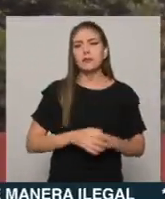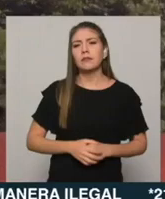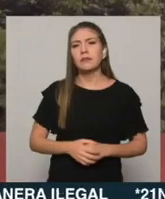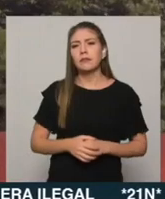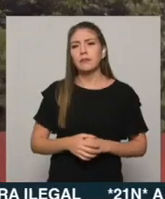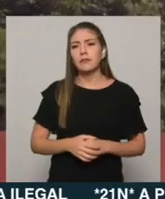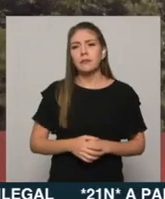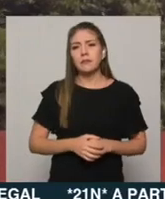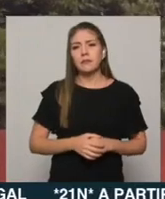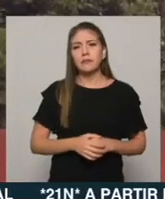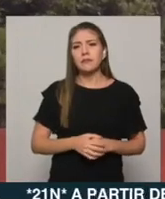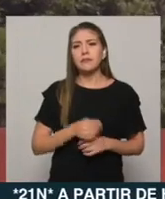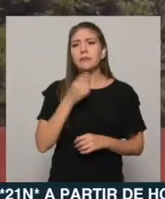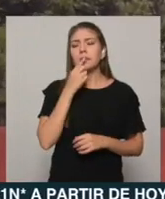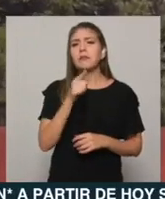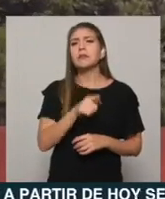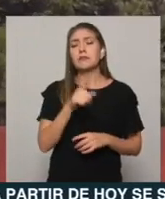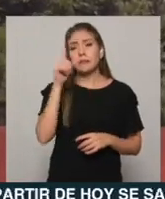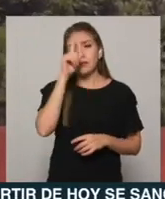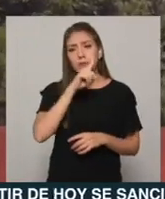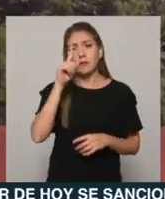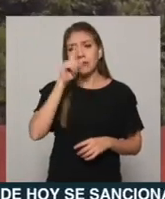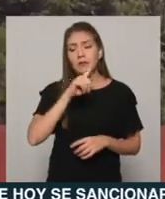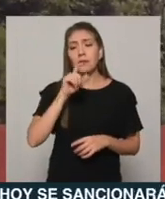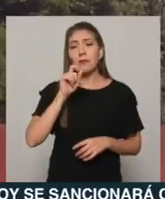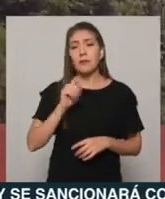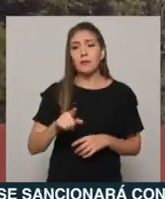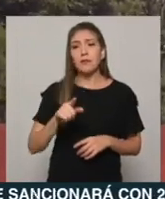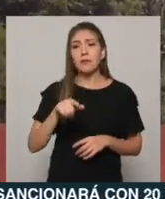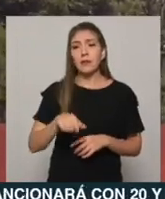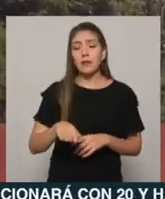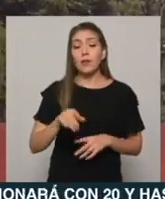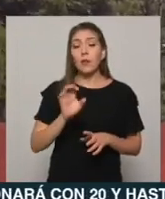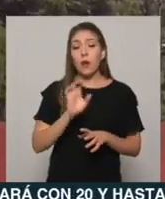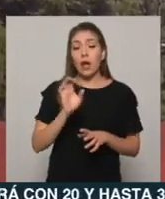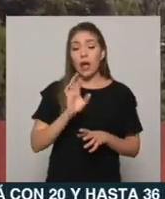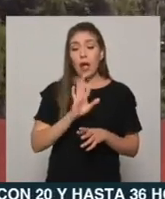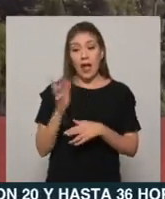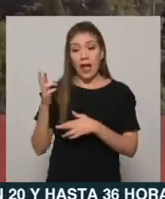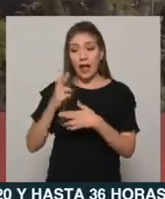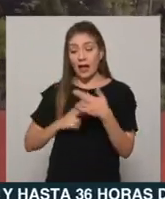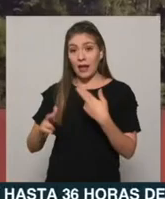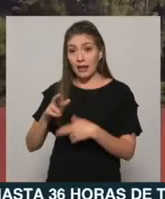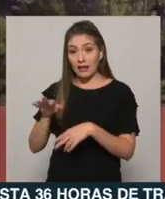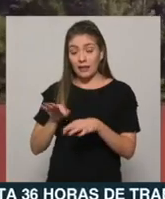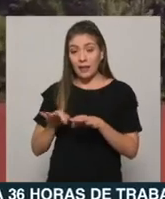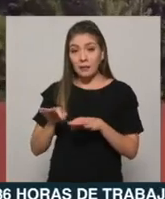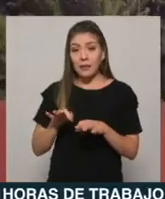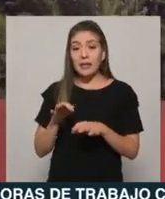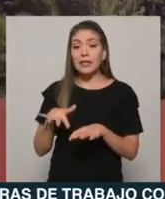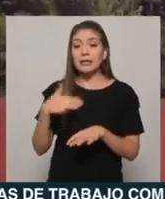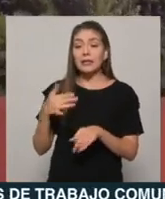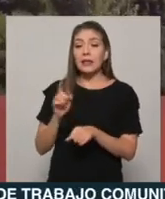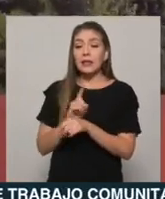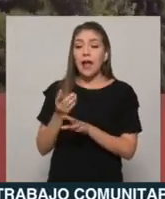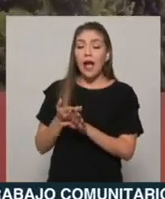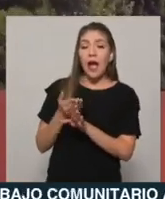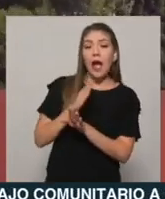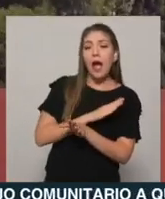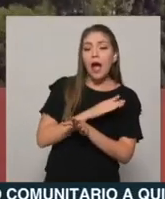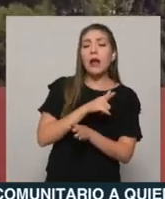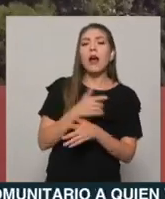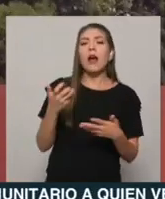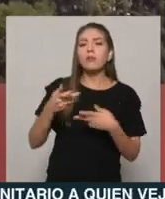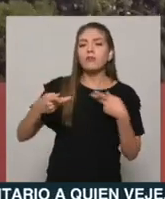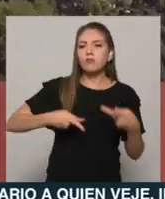días antes de que regrese al trabajo, que empiece con las técnicas para que pueda ir guardando